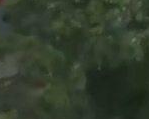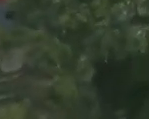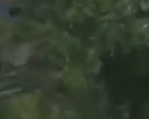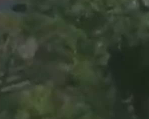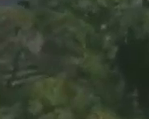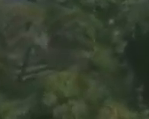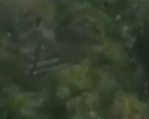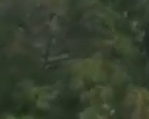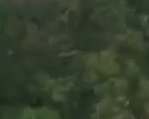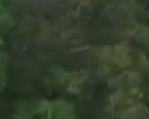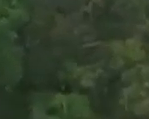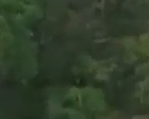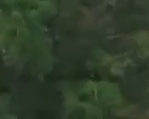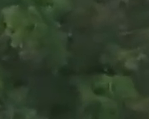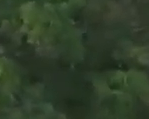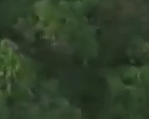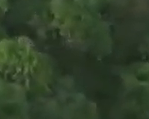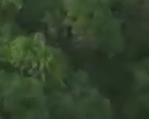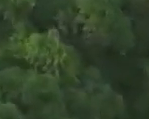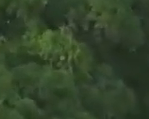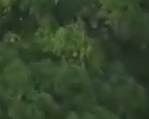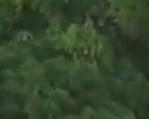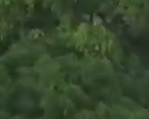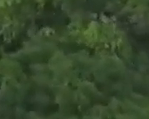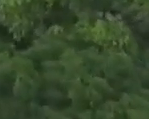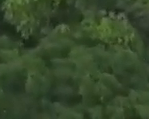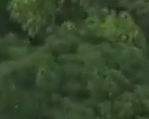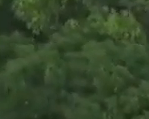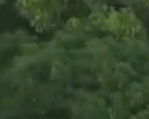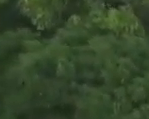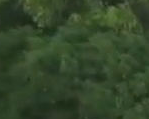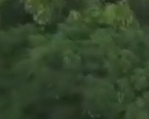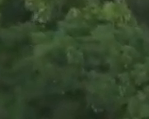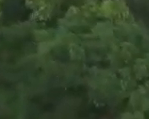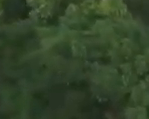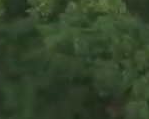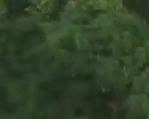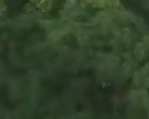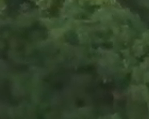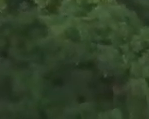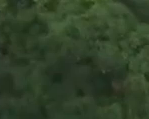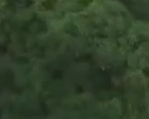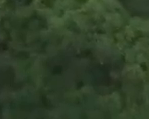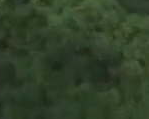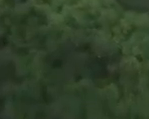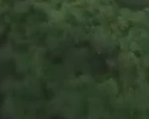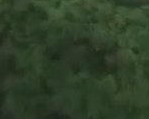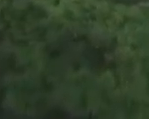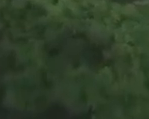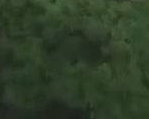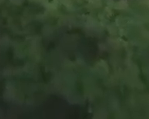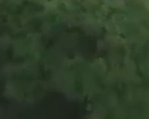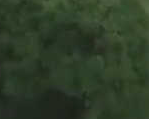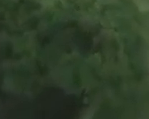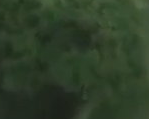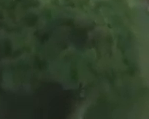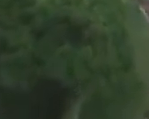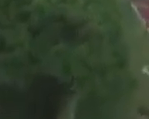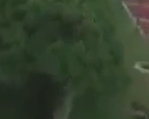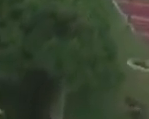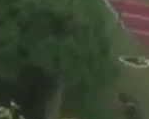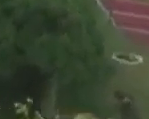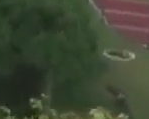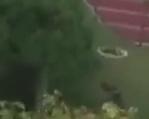2019-2025 y se apunta al desarrollo colectivo e individual de los venezolanos. El gobierno bolivariano ha priorizado